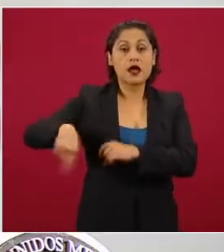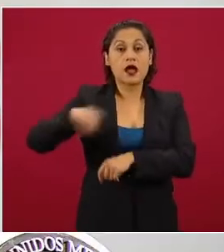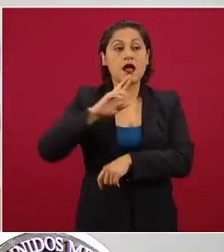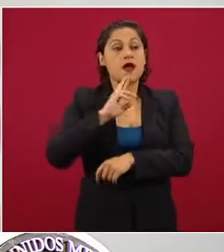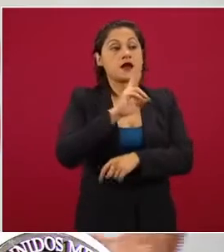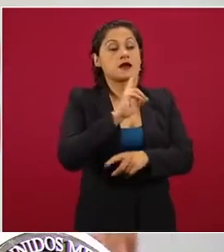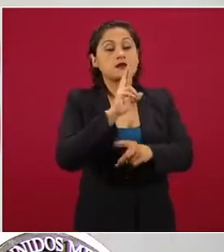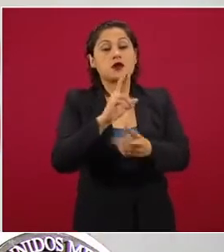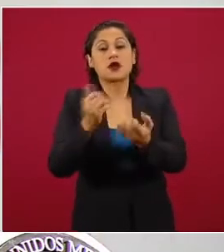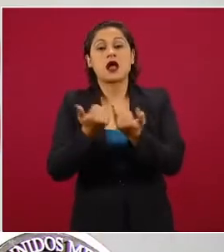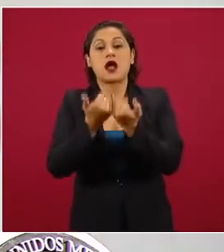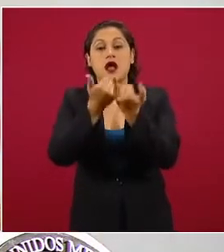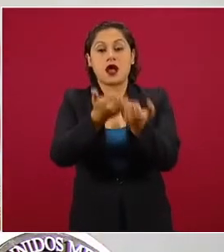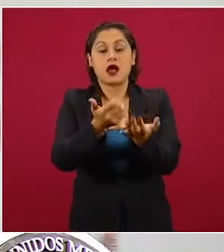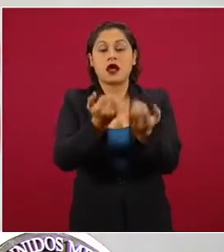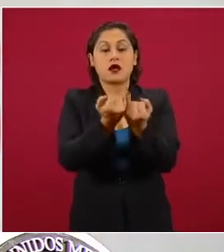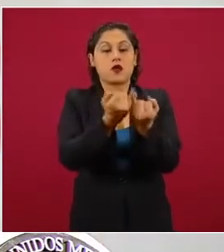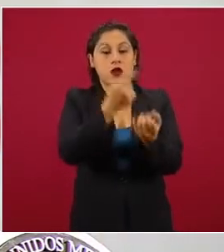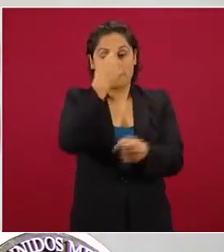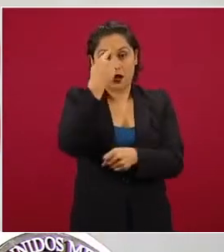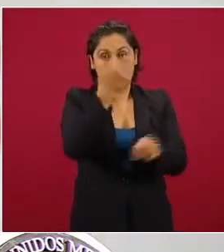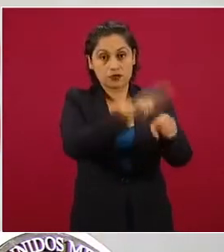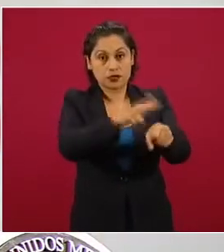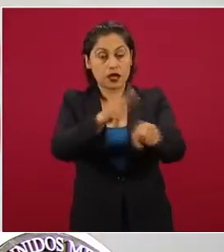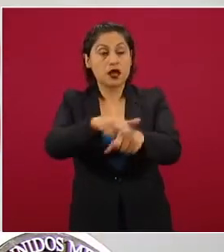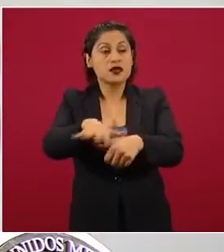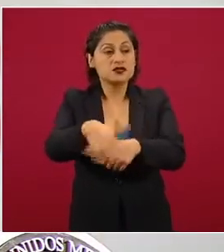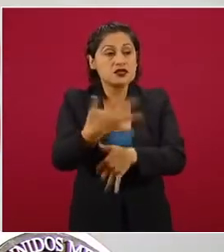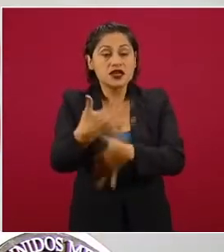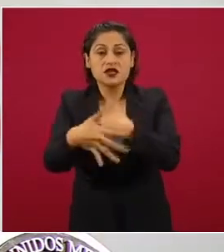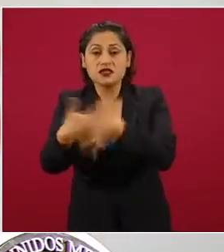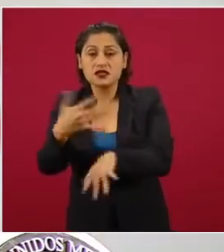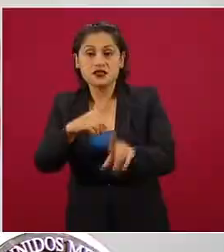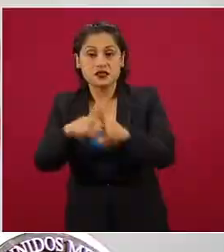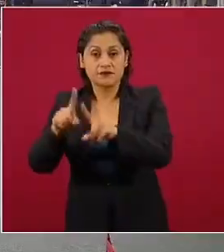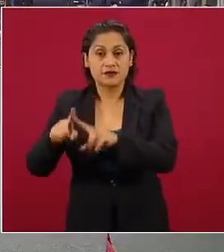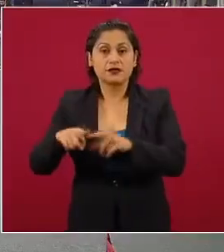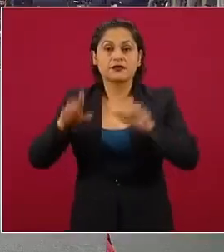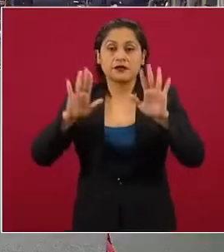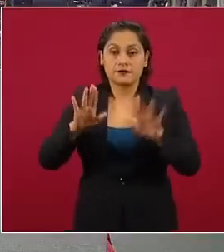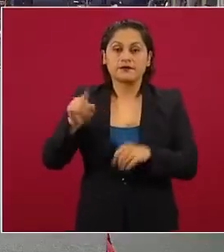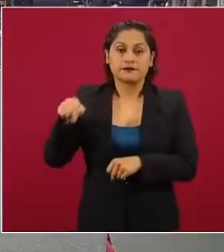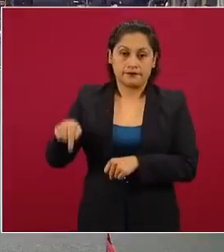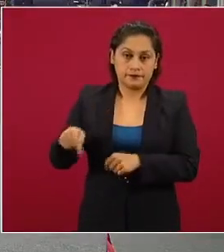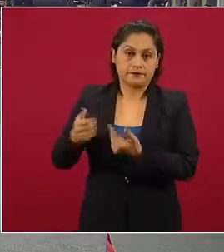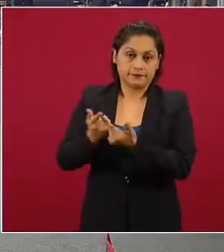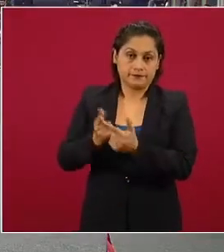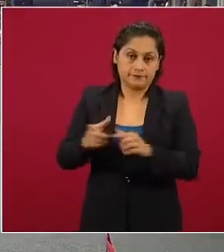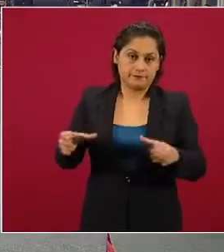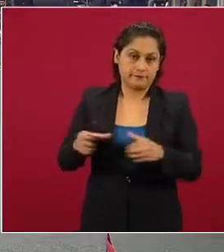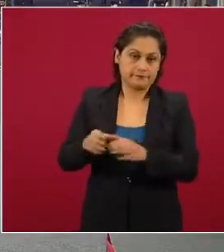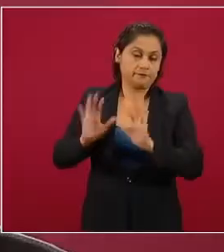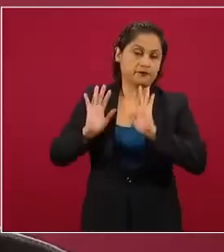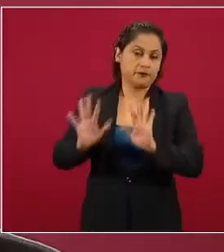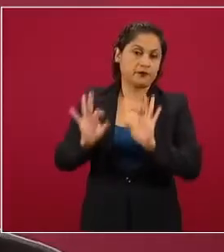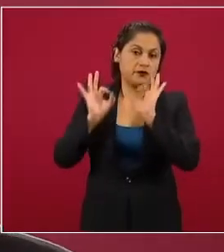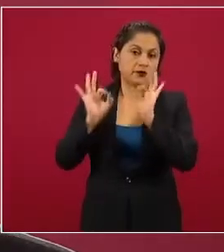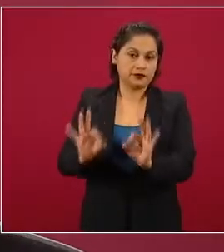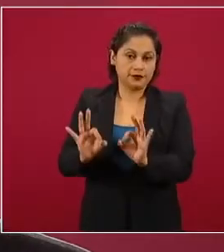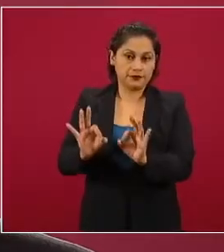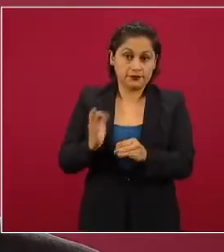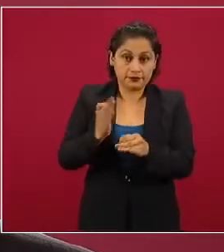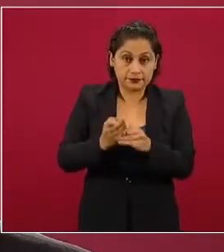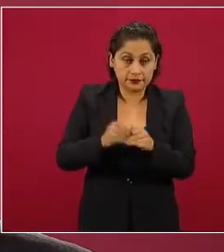veces 10, 12, 15 hospitales que pudieran estar participando en esto. Pero ya lo tenemos, insisto, es un plan preliminar, no lo vamos a hacer